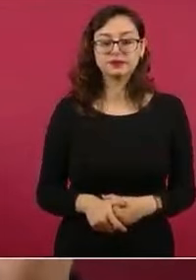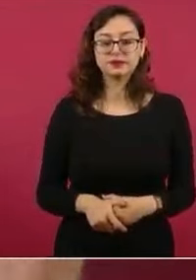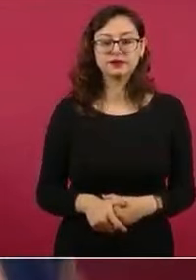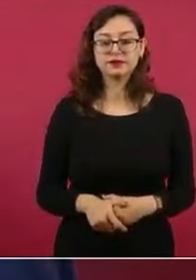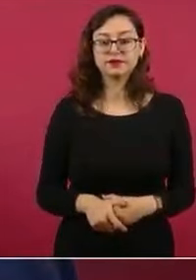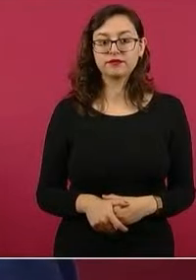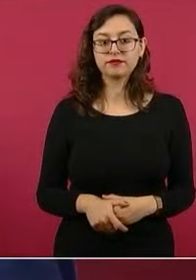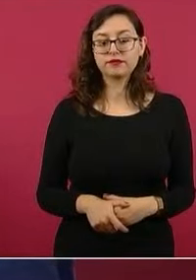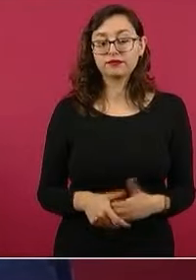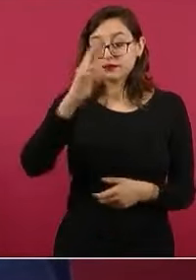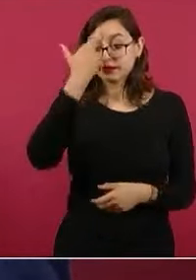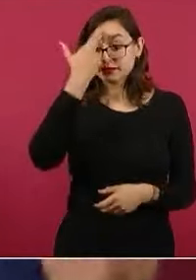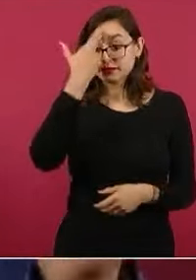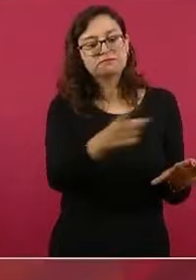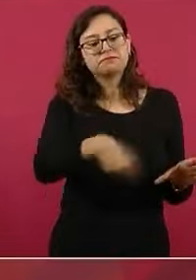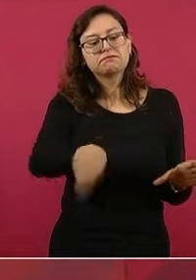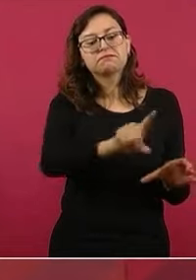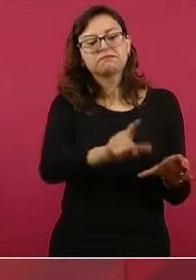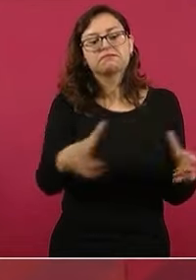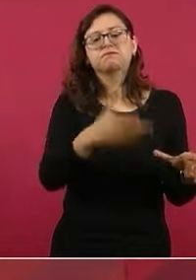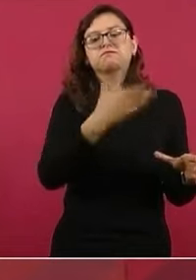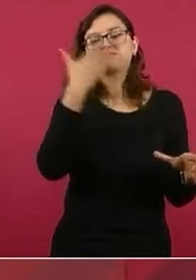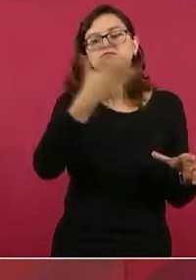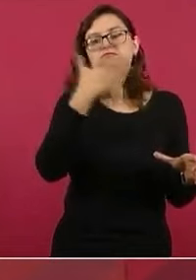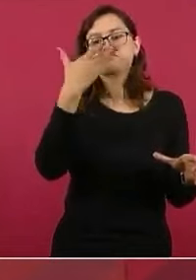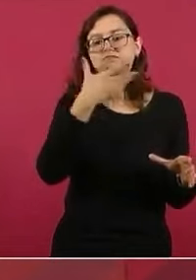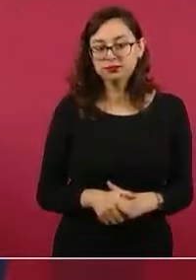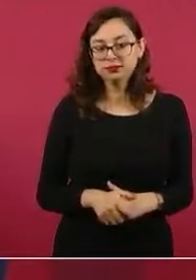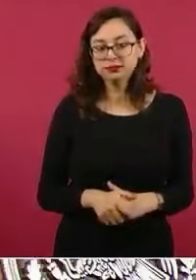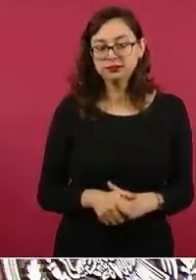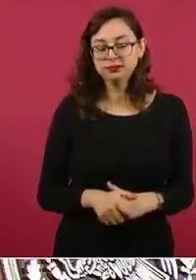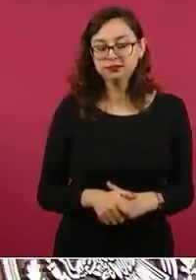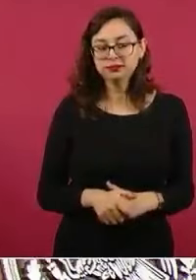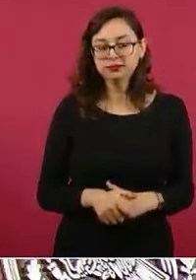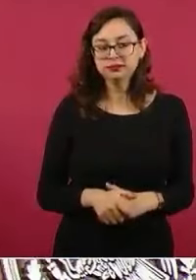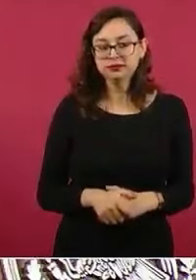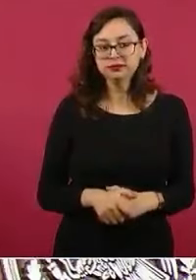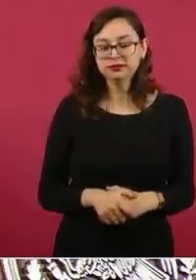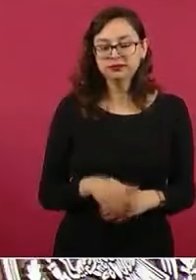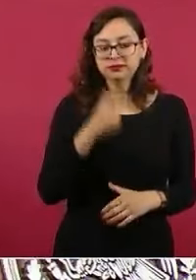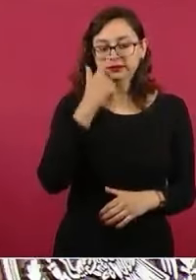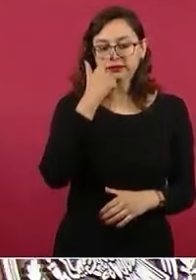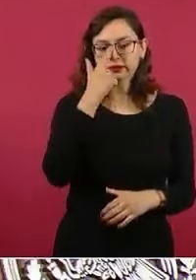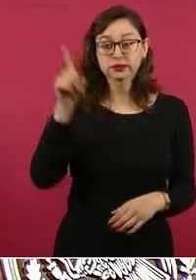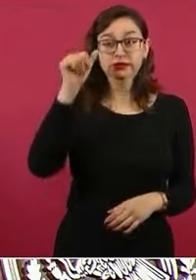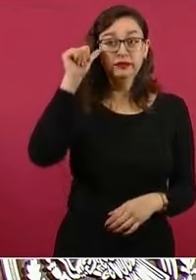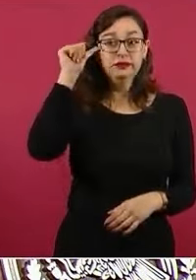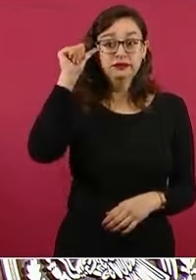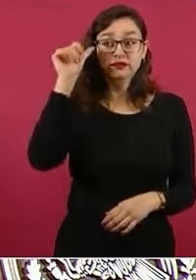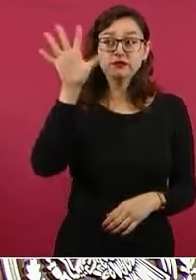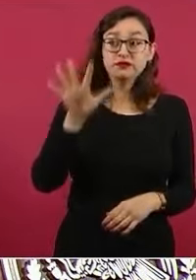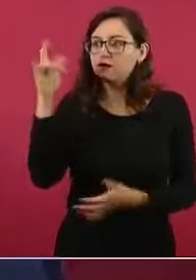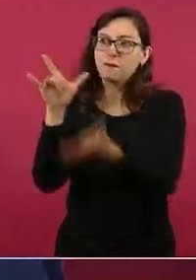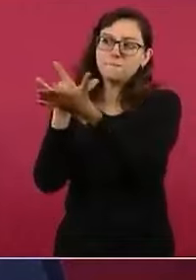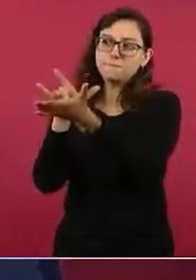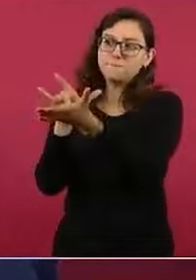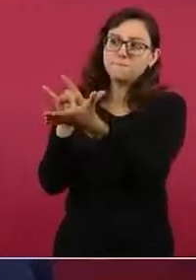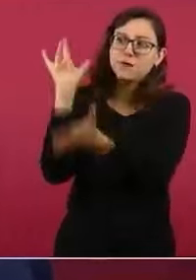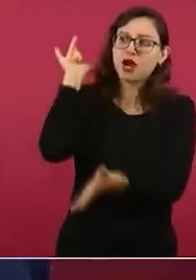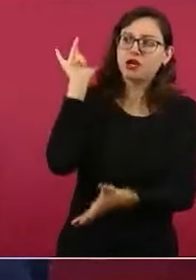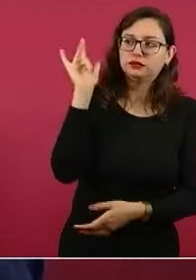lo que hacían los conservadores antes, lo que inventaron. Fueron a buscar un pensamiento asiático para justificar el